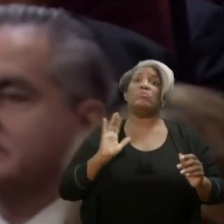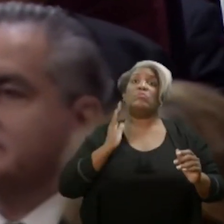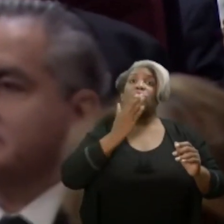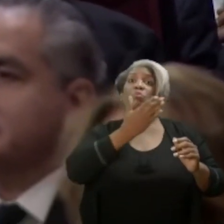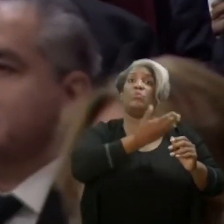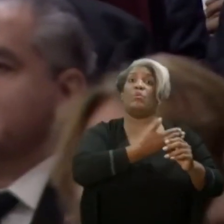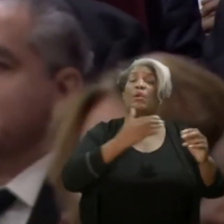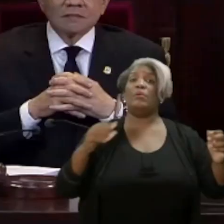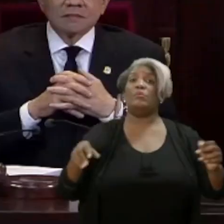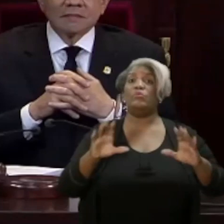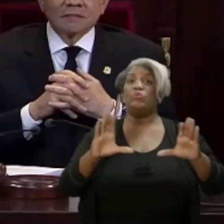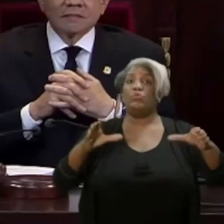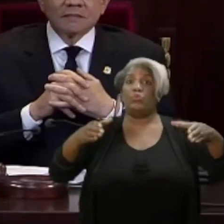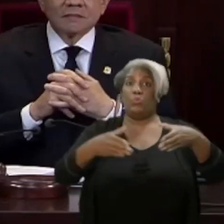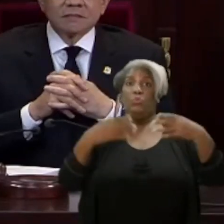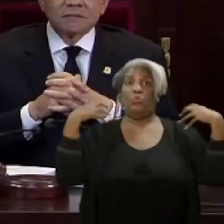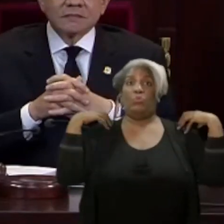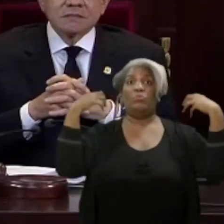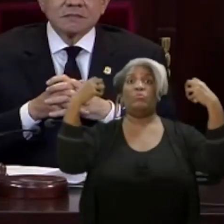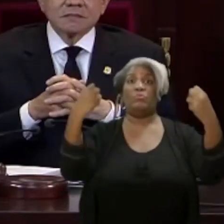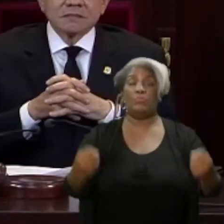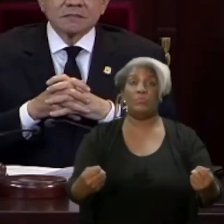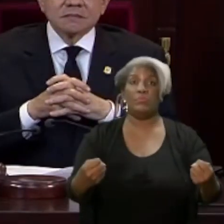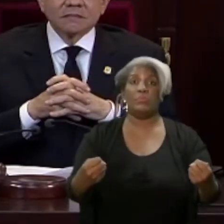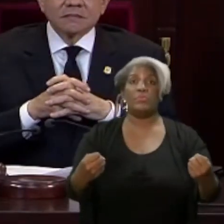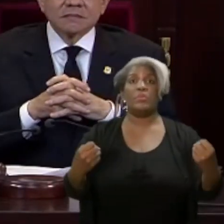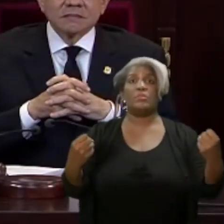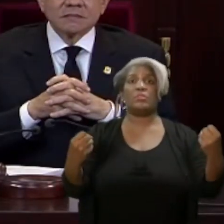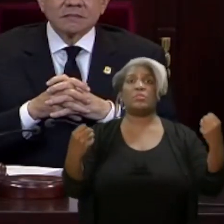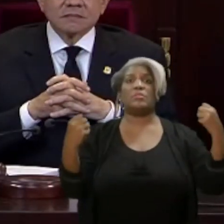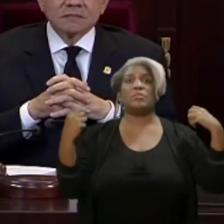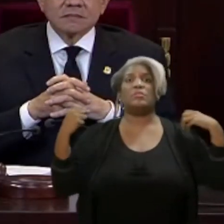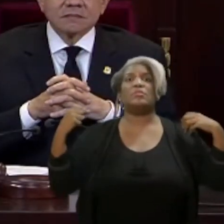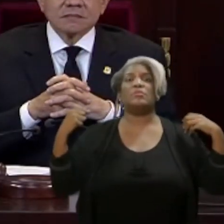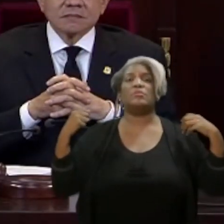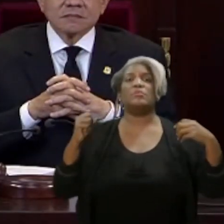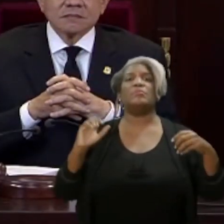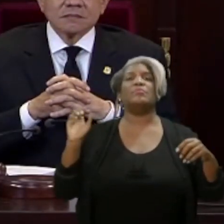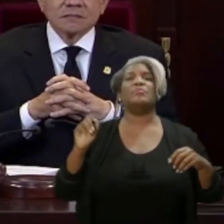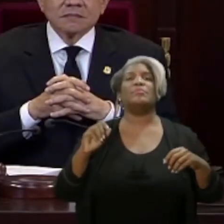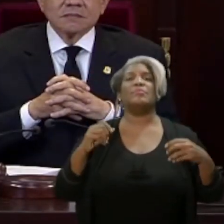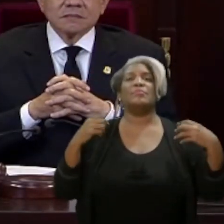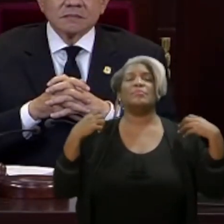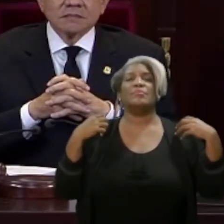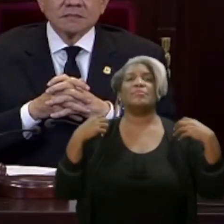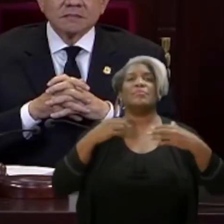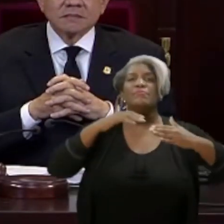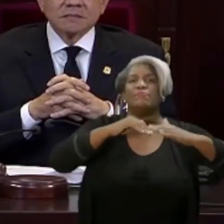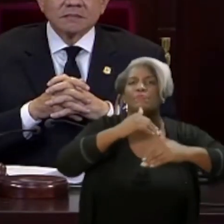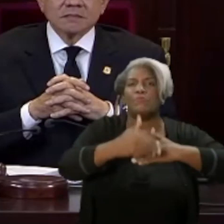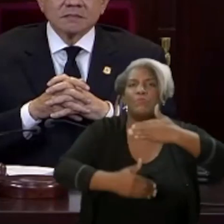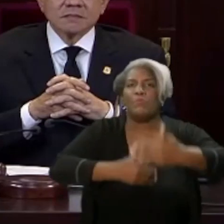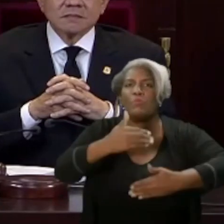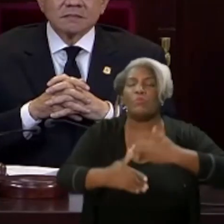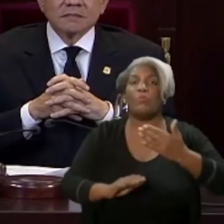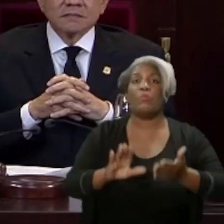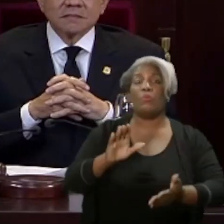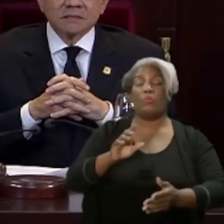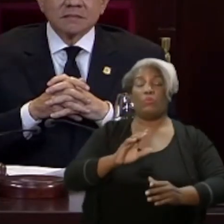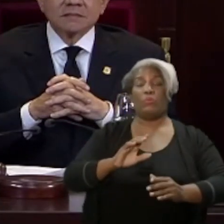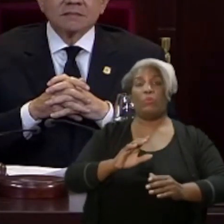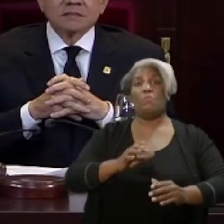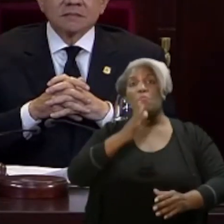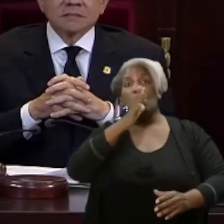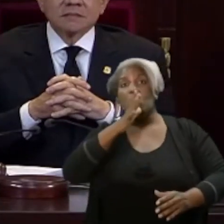salud tienen su reflejo en la vida de los dominicanos, con datos tan esperanzadores como la disminución de la mortalidad